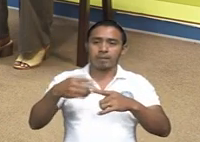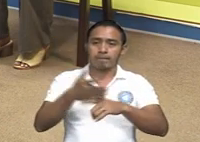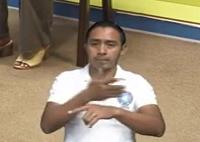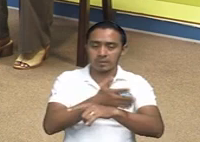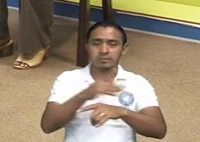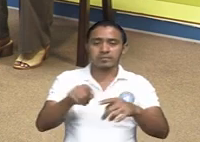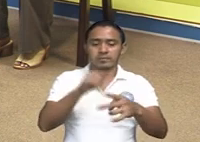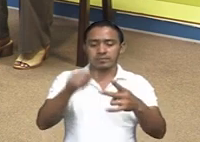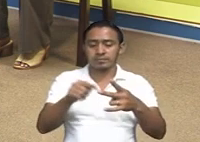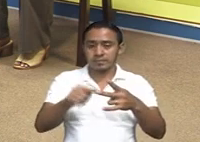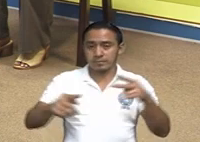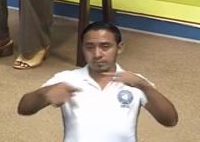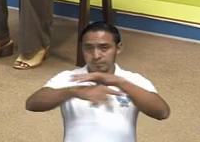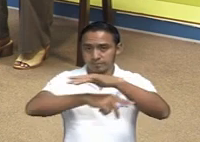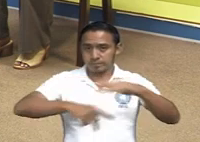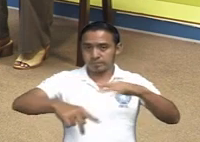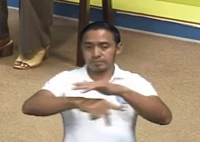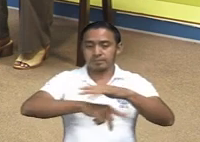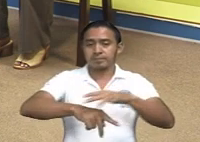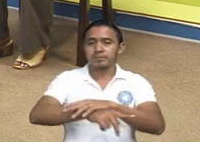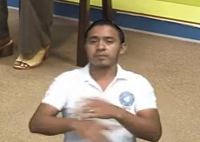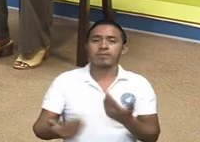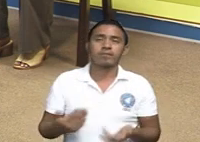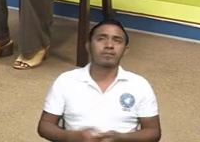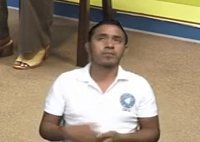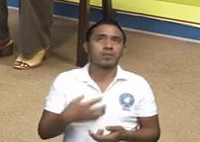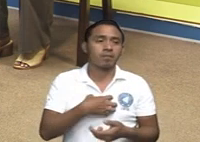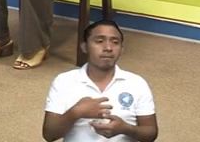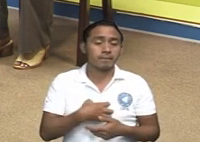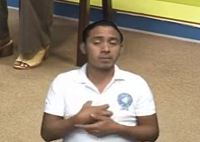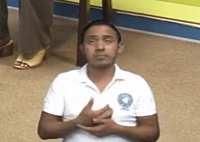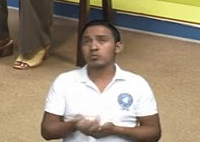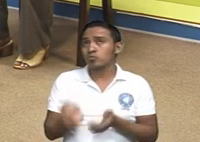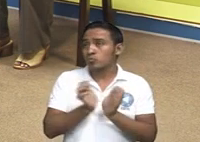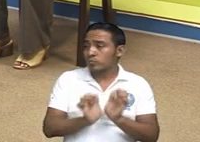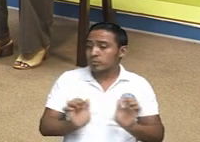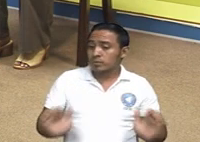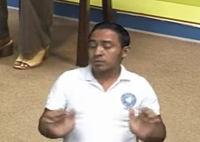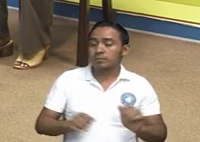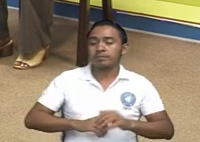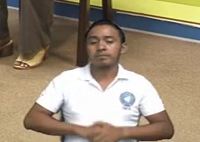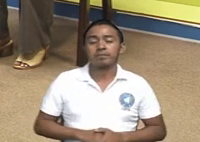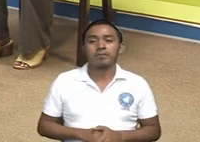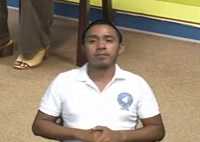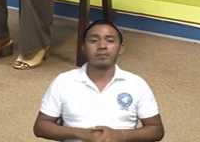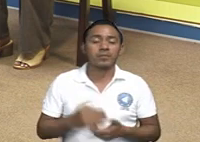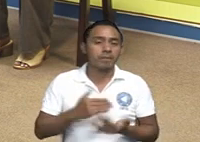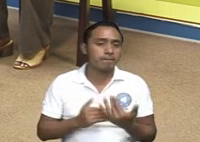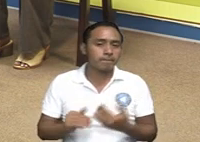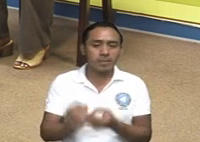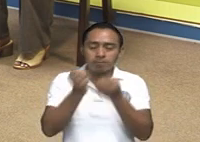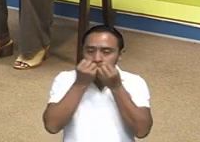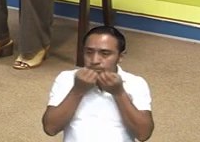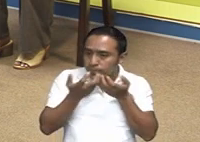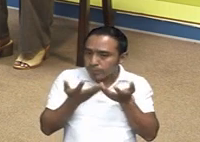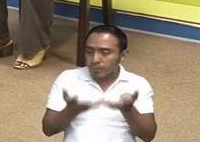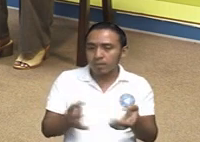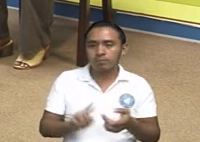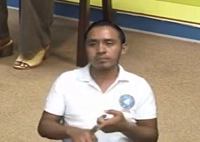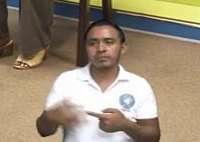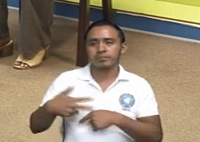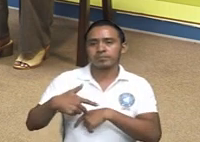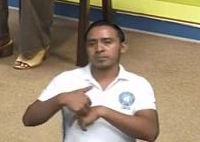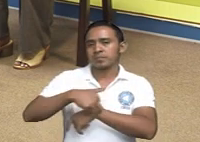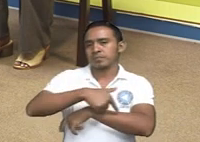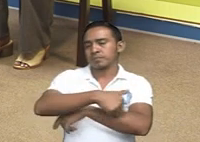temprana. Y en la etapa preescolar, en la sexualidad del preescolar, ya el niño ya comienza a tener mucho más información. Ya camina,